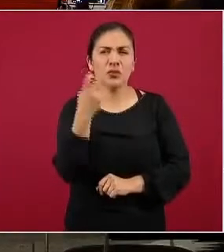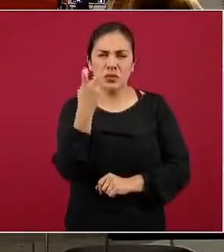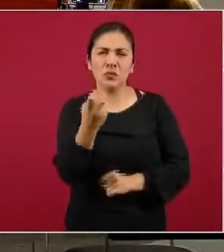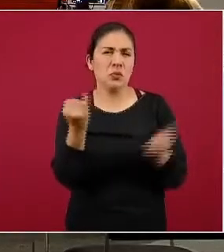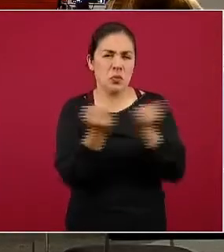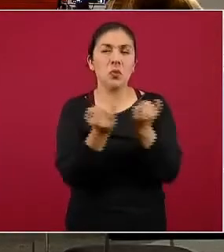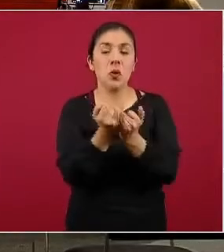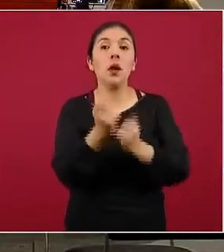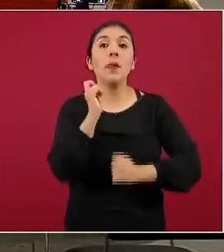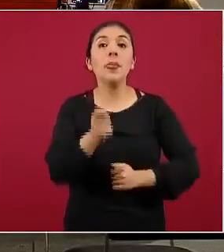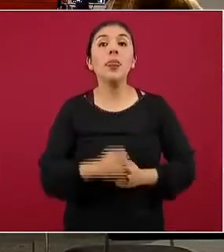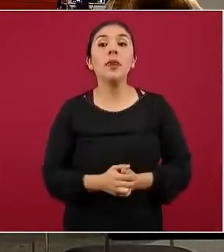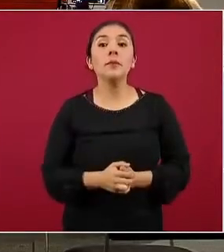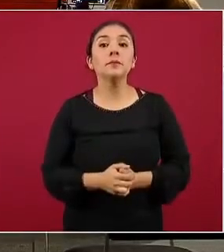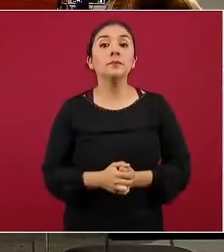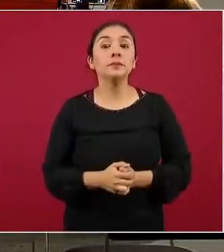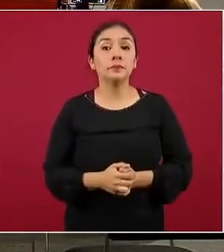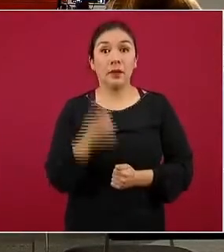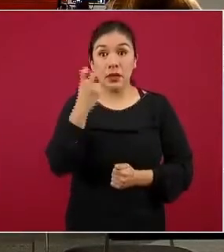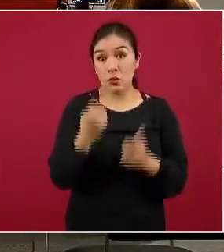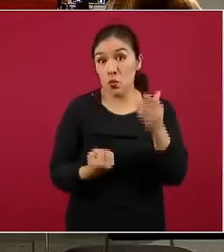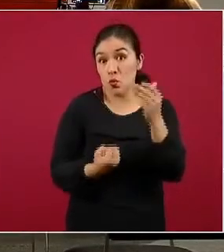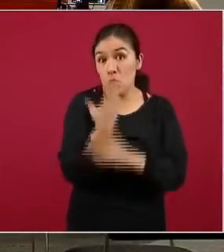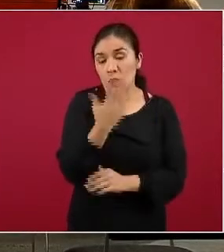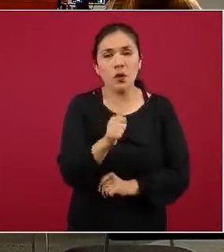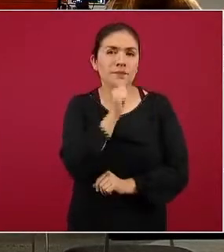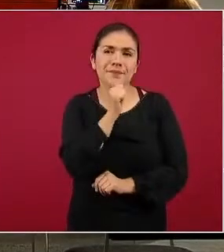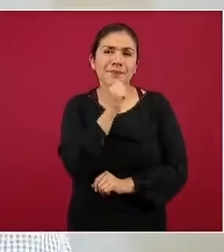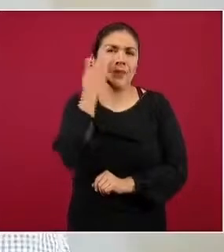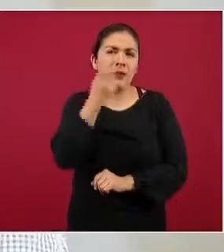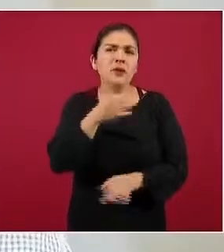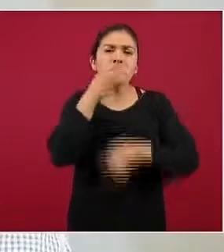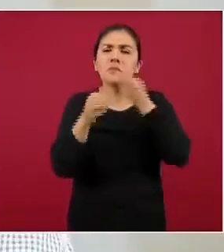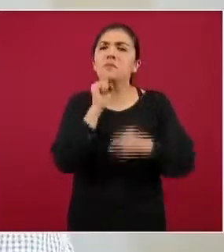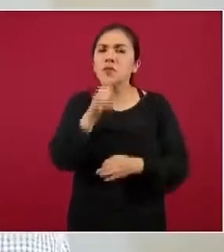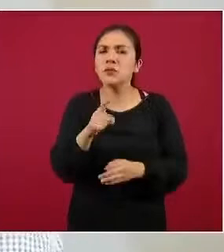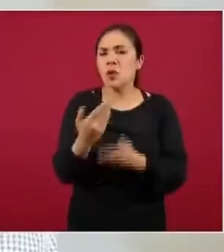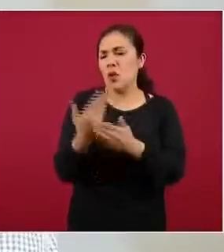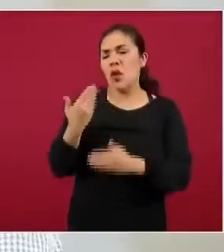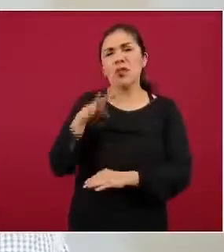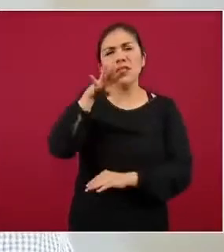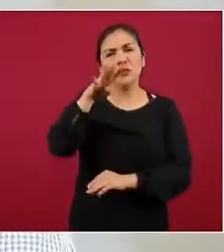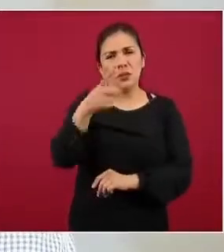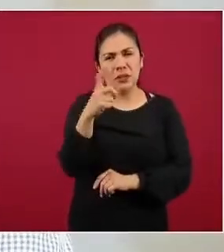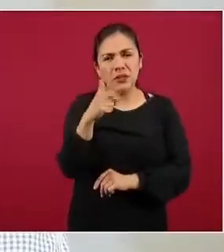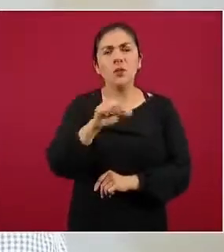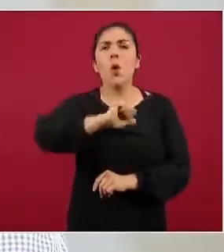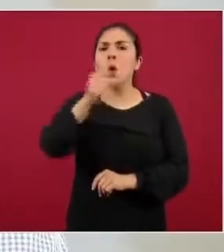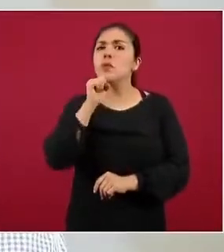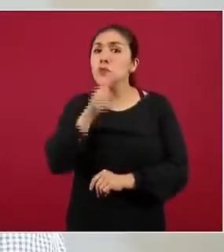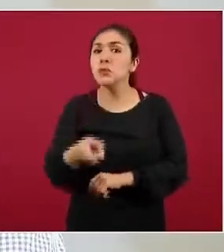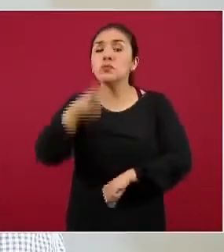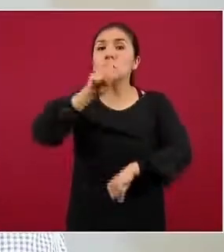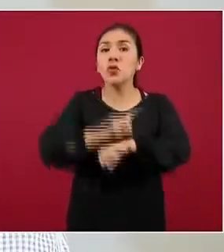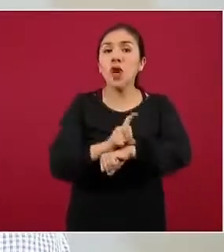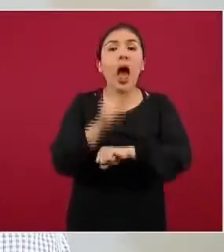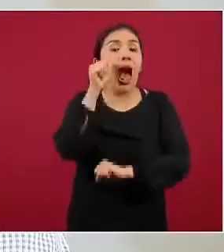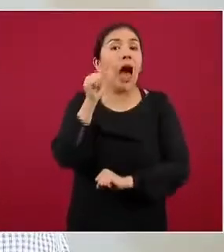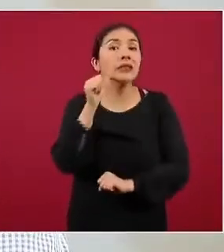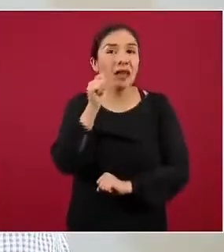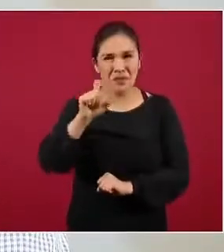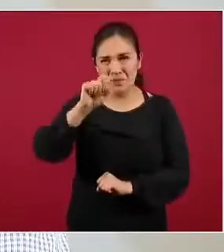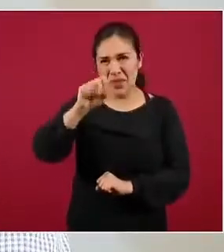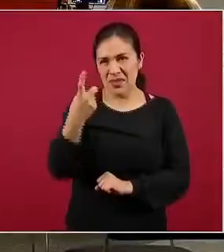similar. Dado que no es un evento nuevo, si bien es cierto esta publicación es del 19 y ha habido otras notas inclusive del mismo día de ayer